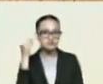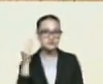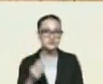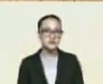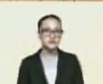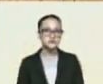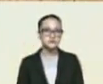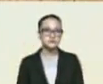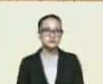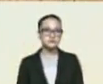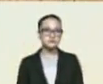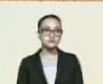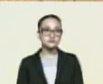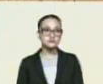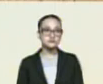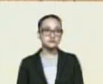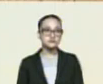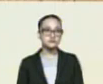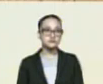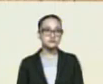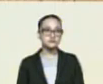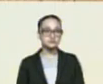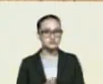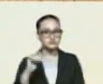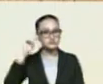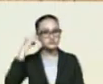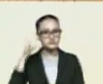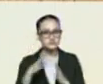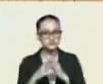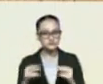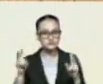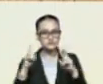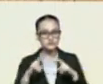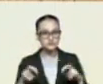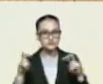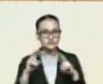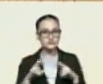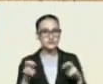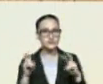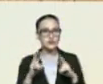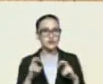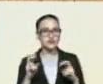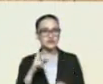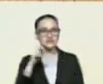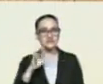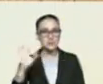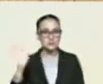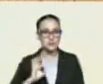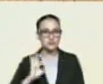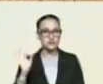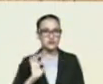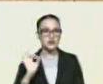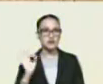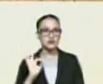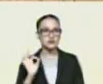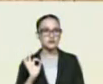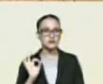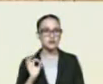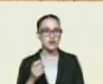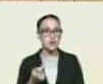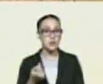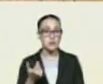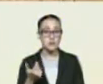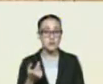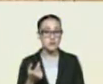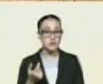aquí, quiero volver a recordar, todas estas auditorías que se hicieron al 100%, que no es poca